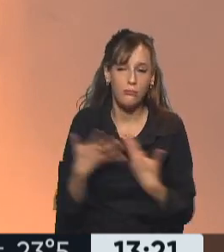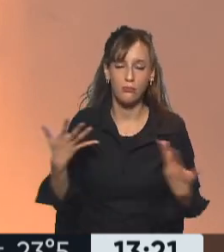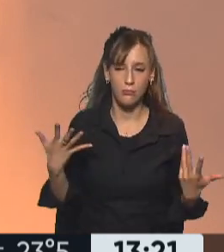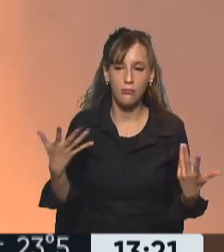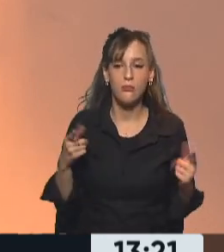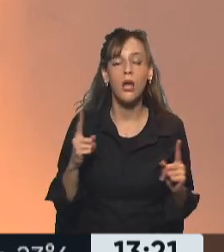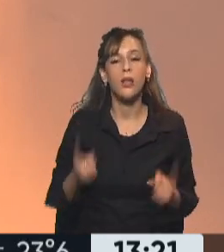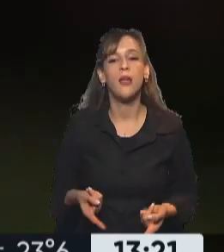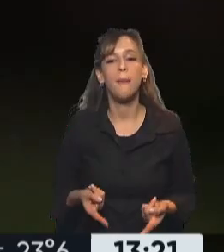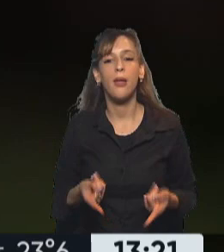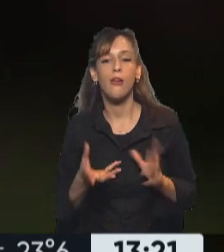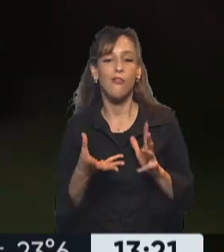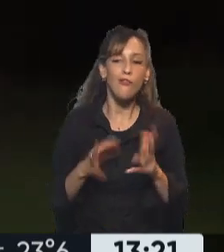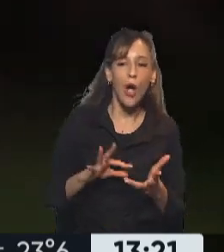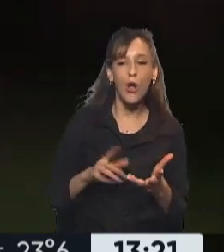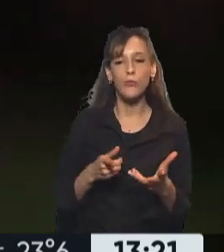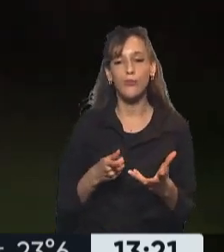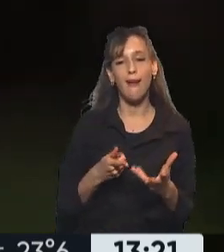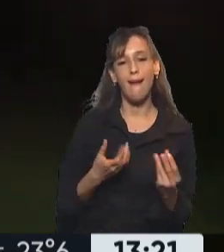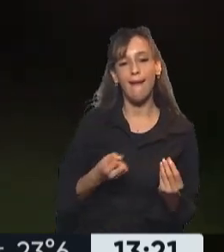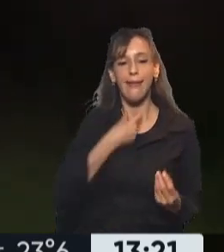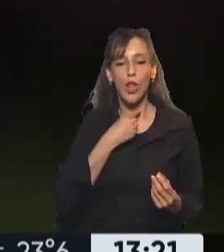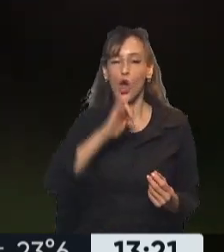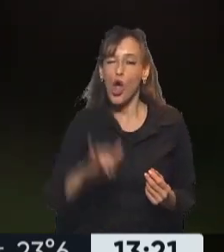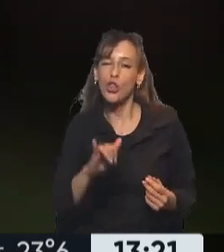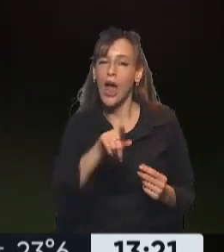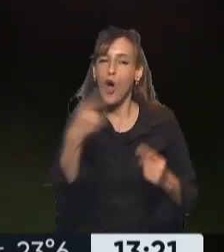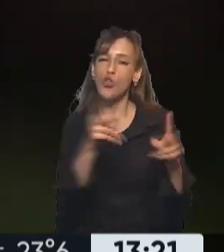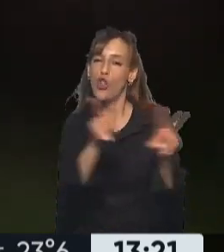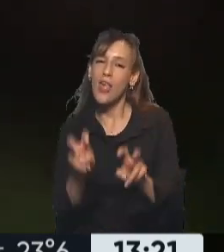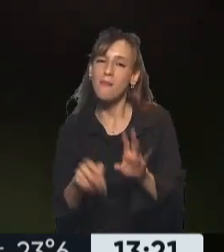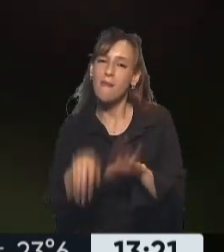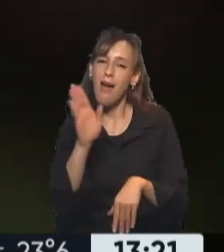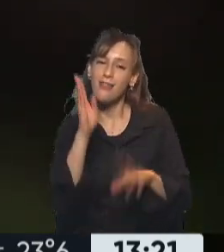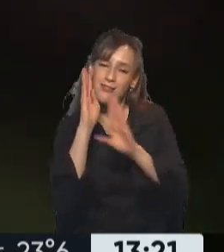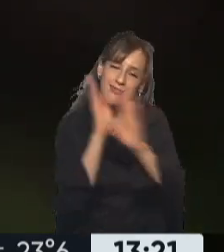forma de buscar contar otras cosas o mirar un poco más para otro lado, ¿no?